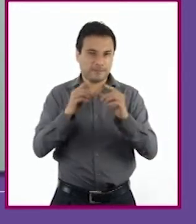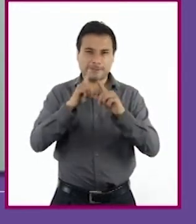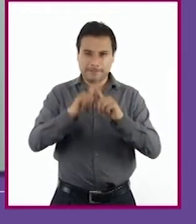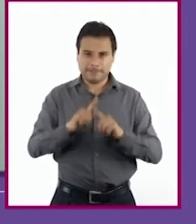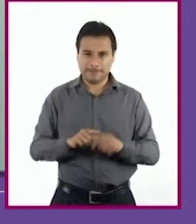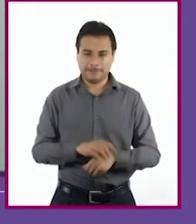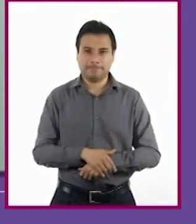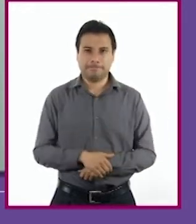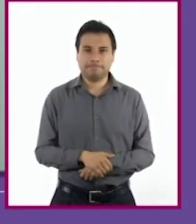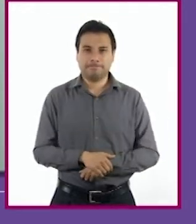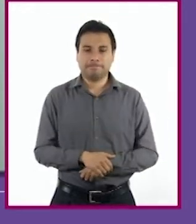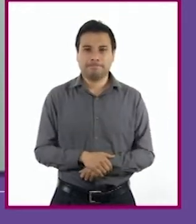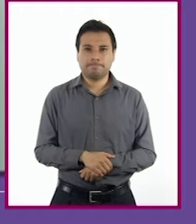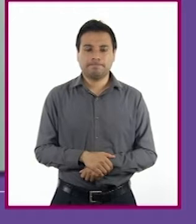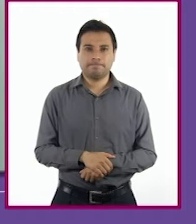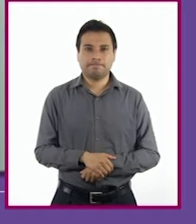otros.